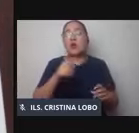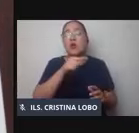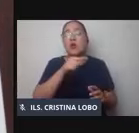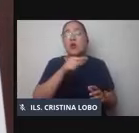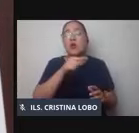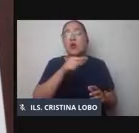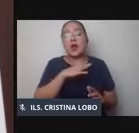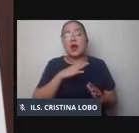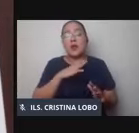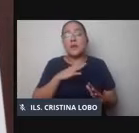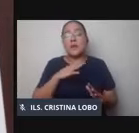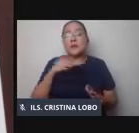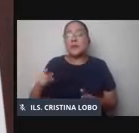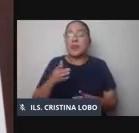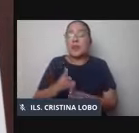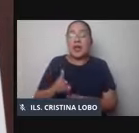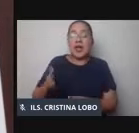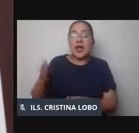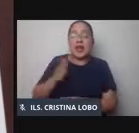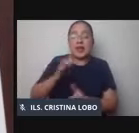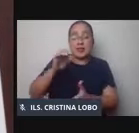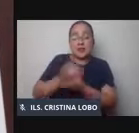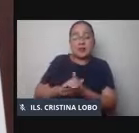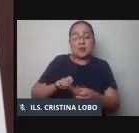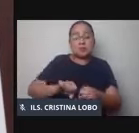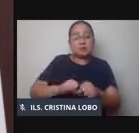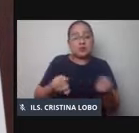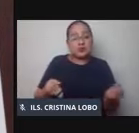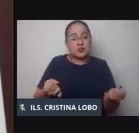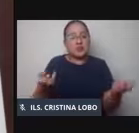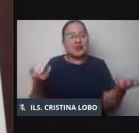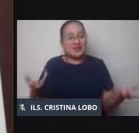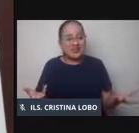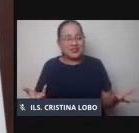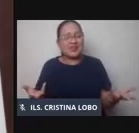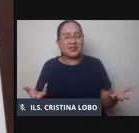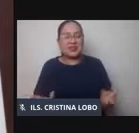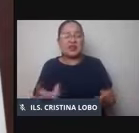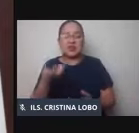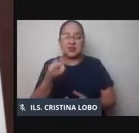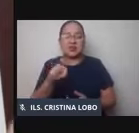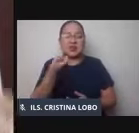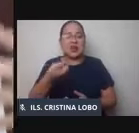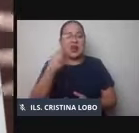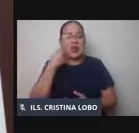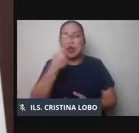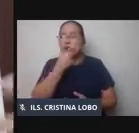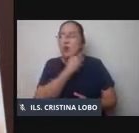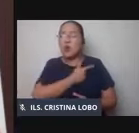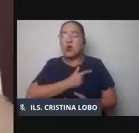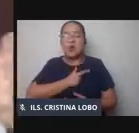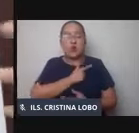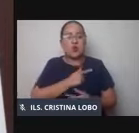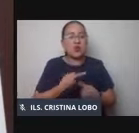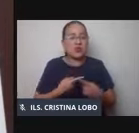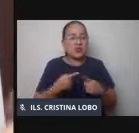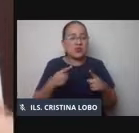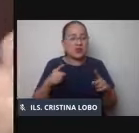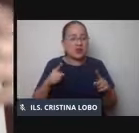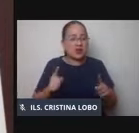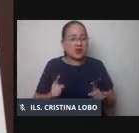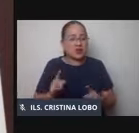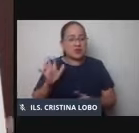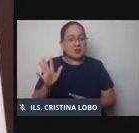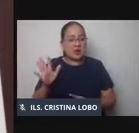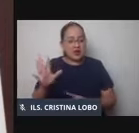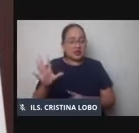a virgen al matrimonio, culpables por ser de... tener una preferencia sexual que está que no está